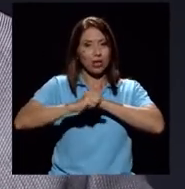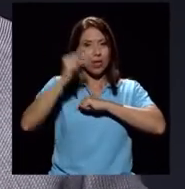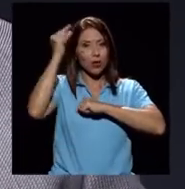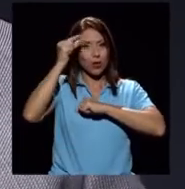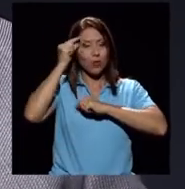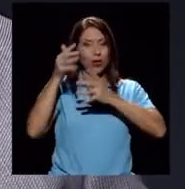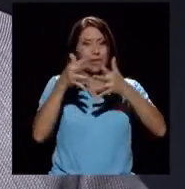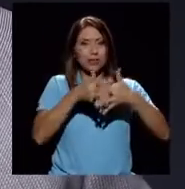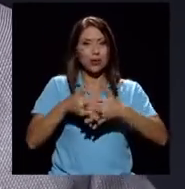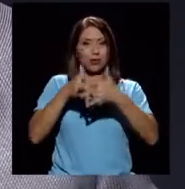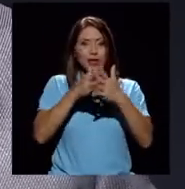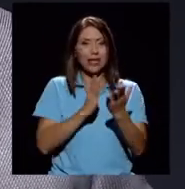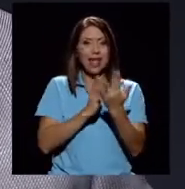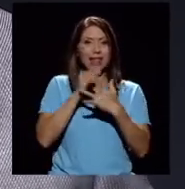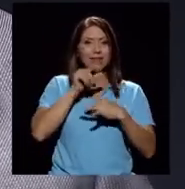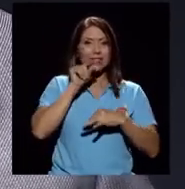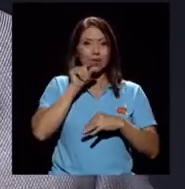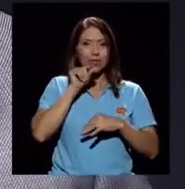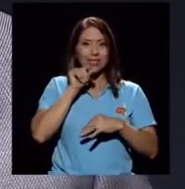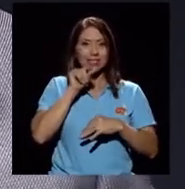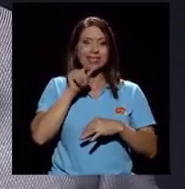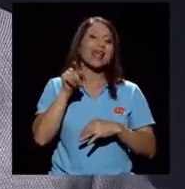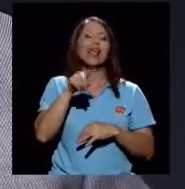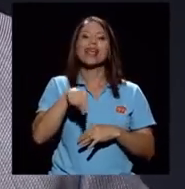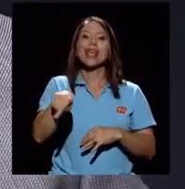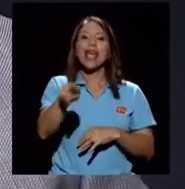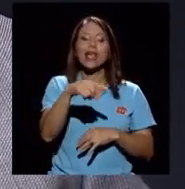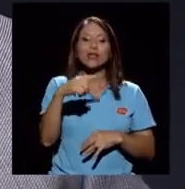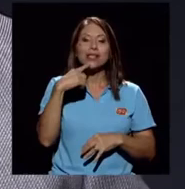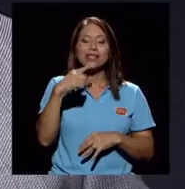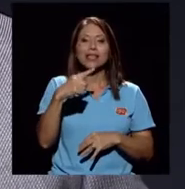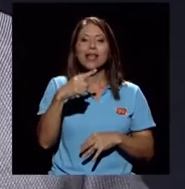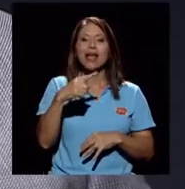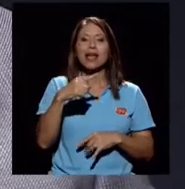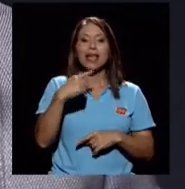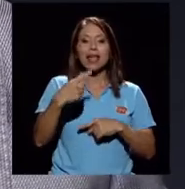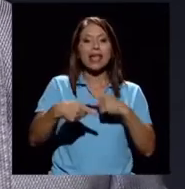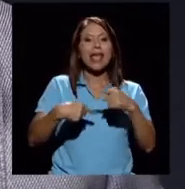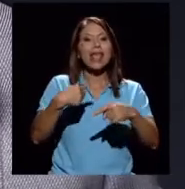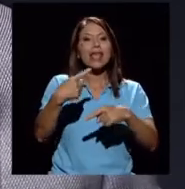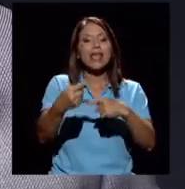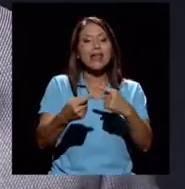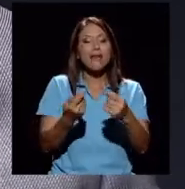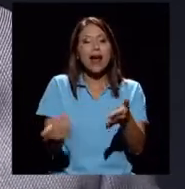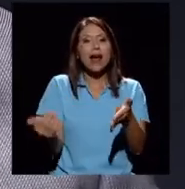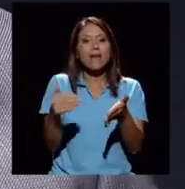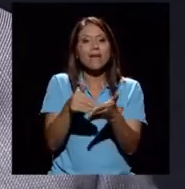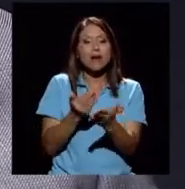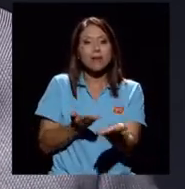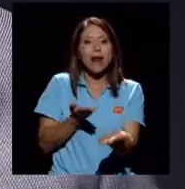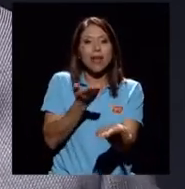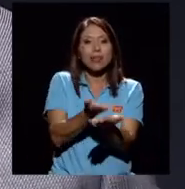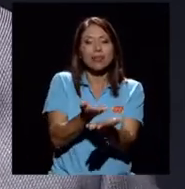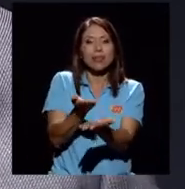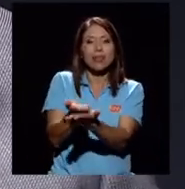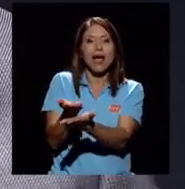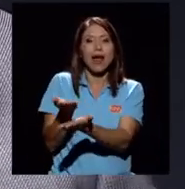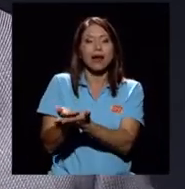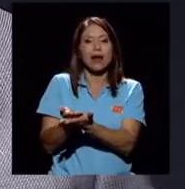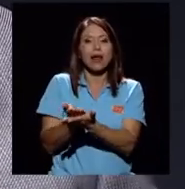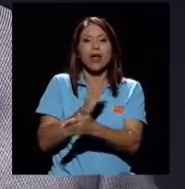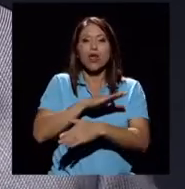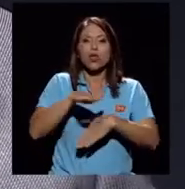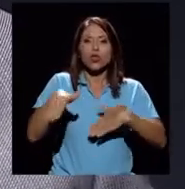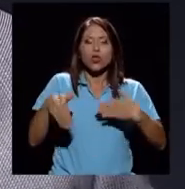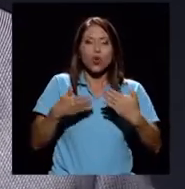a través de tweets de que iban a replantear todo la